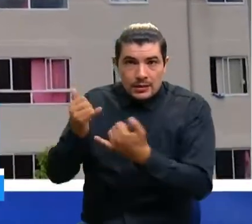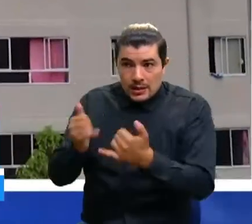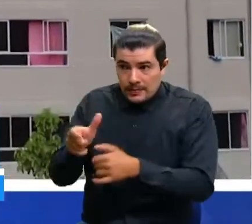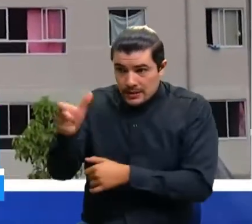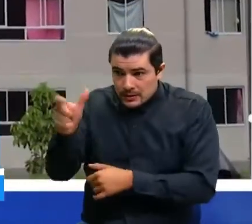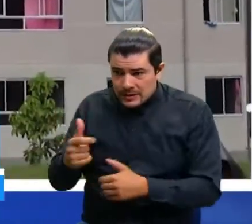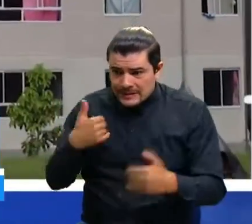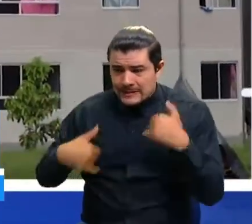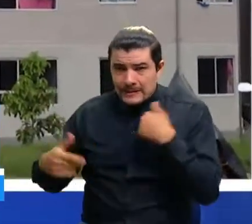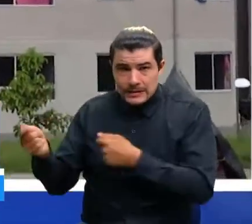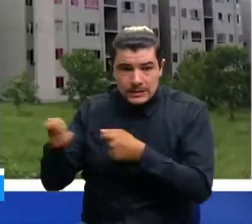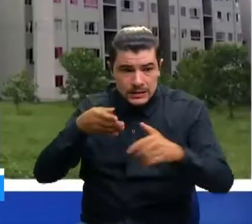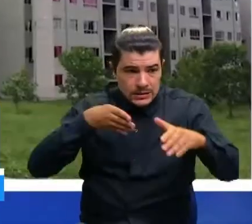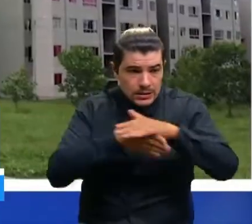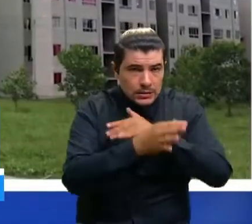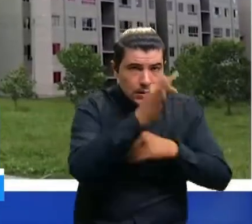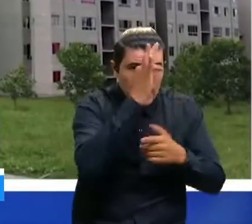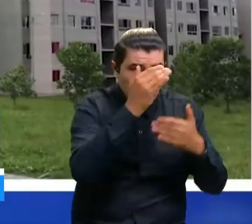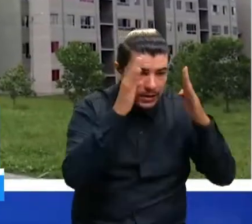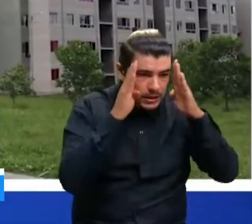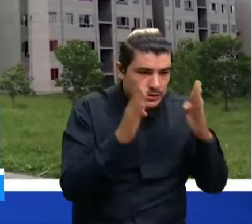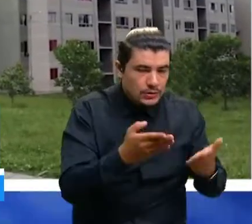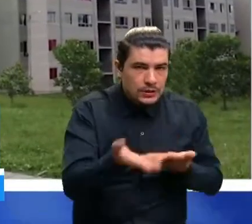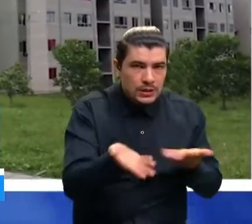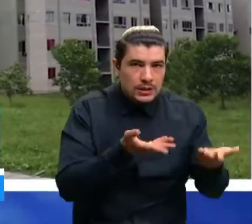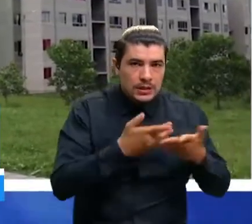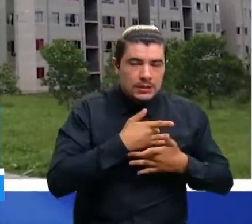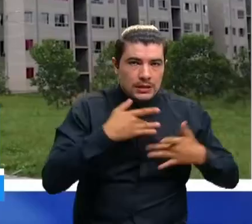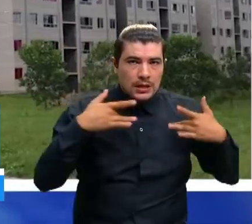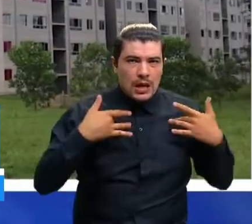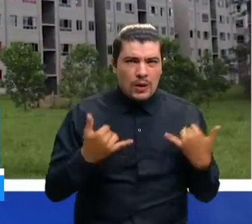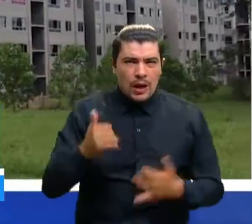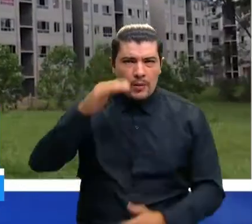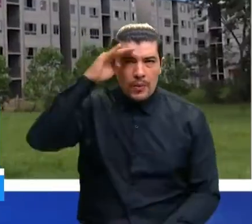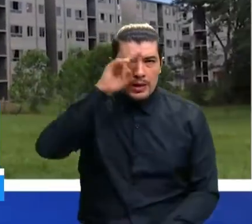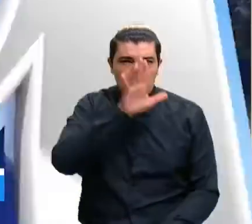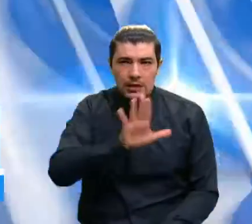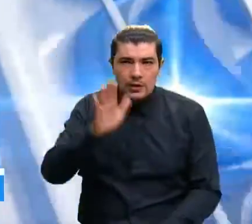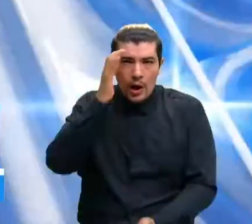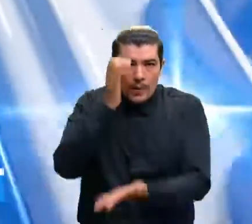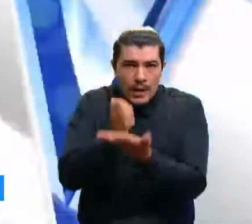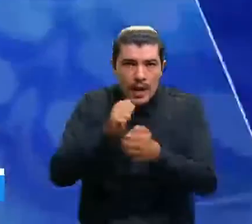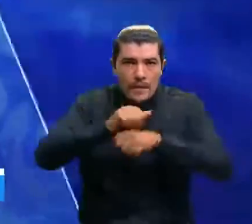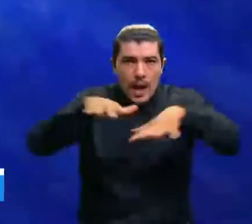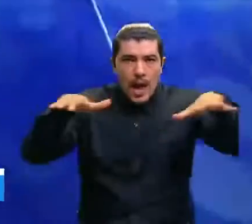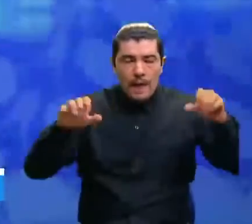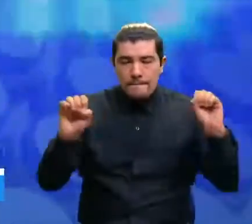atención médica. Hasta el momento, la Policía Nacional no se ha referido a este caso.